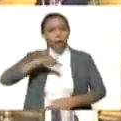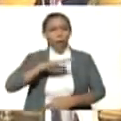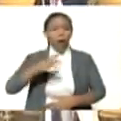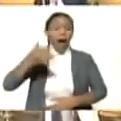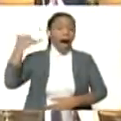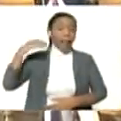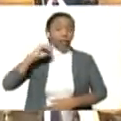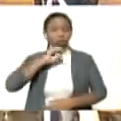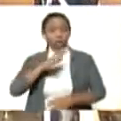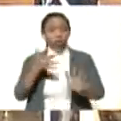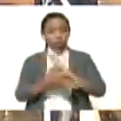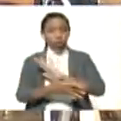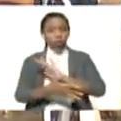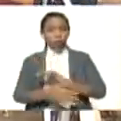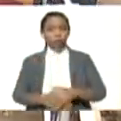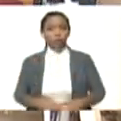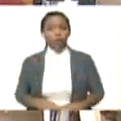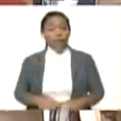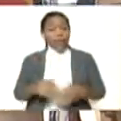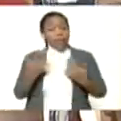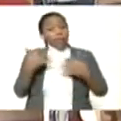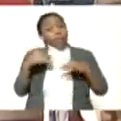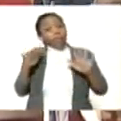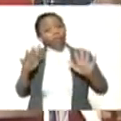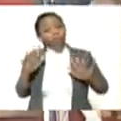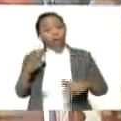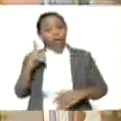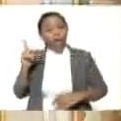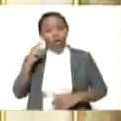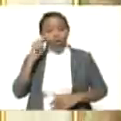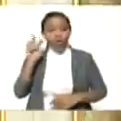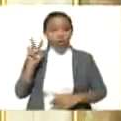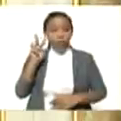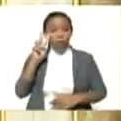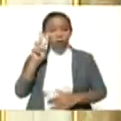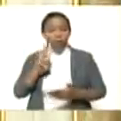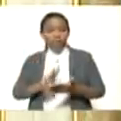entonces. Y fue cuando vimos surgir,